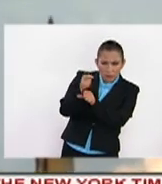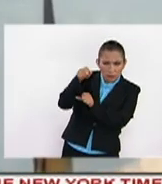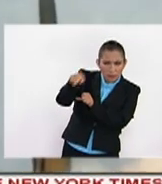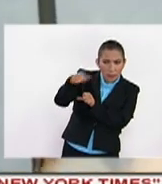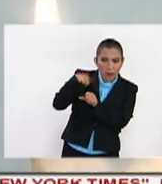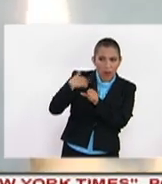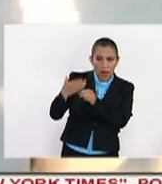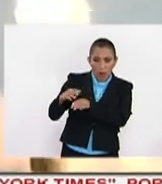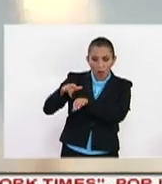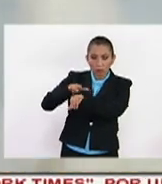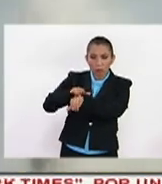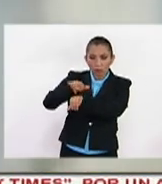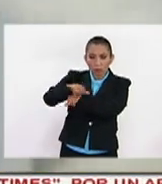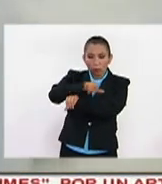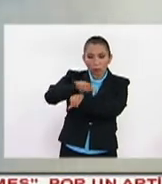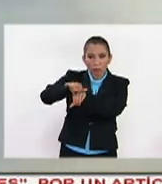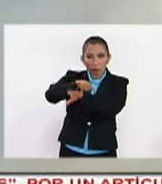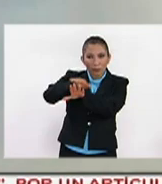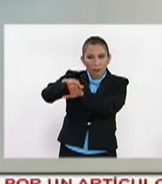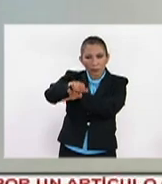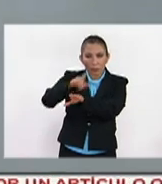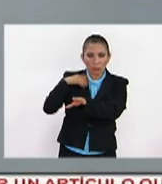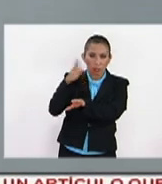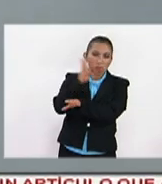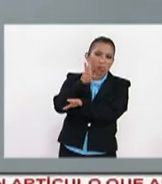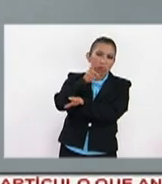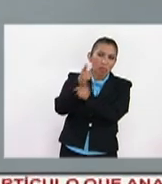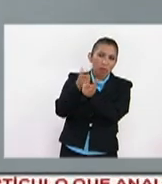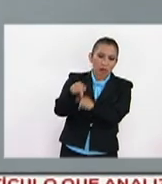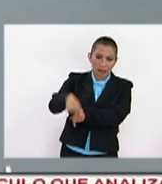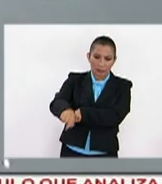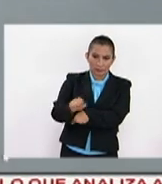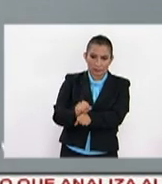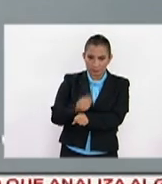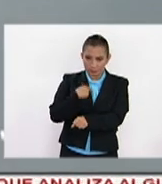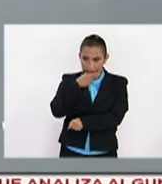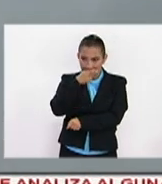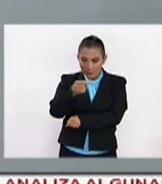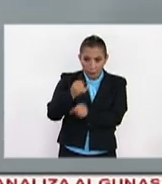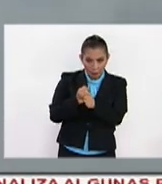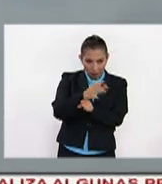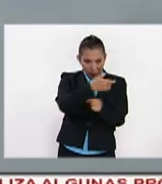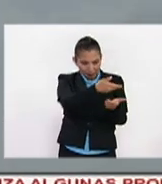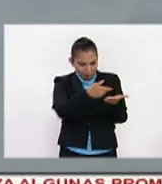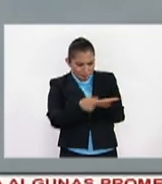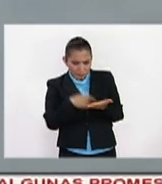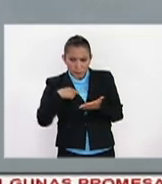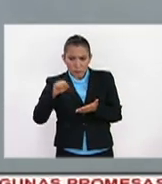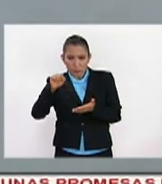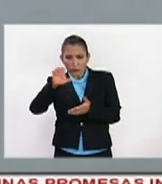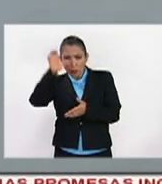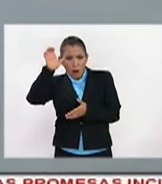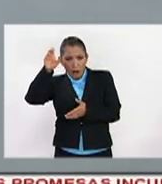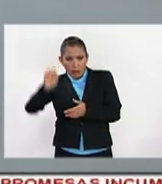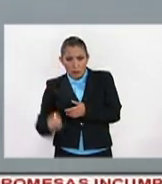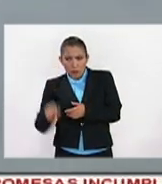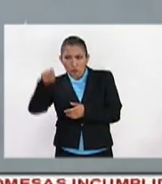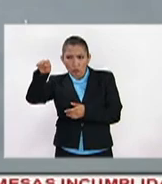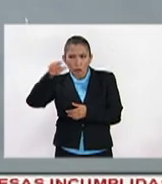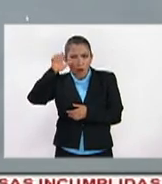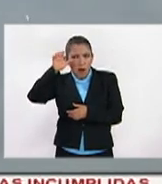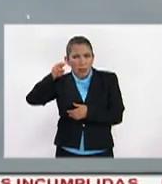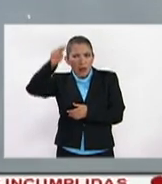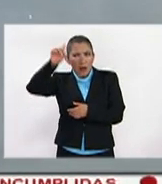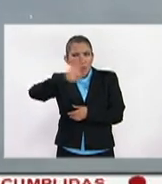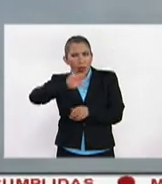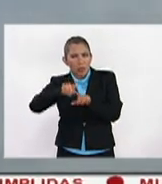un portaaviones liderará el simulacro durante esta semana. De acuerdo con la información del gobierno surcoreano, el régimen de Kim Jong-un